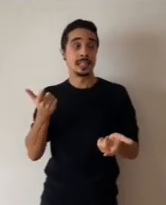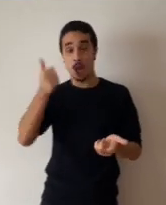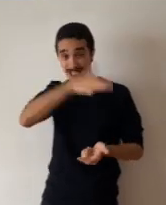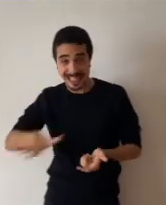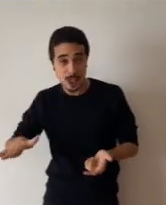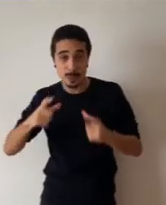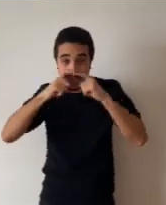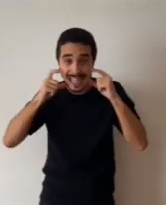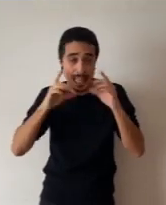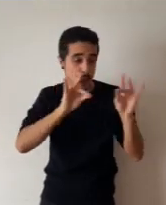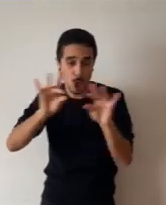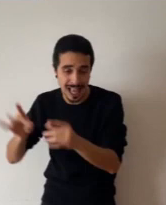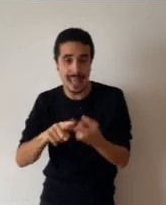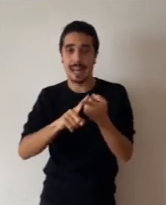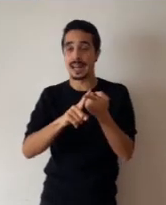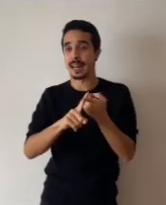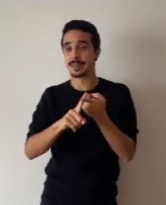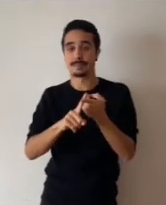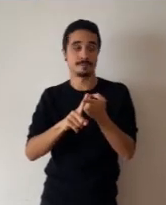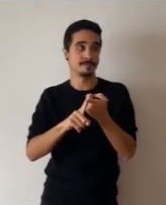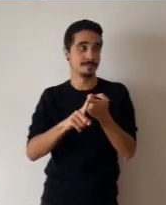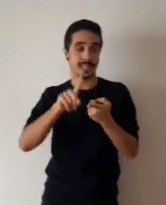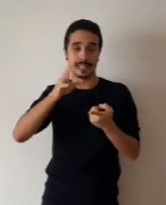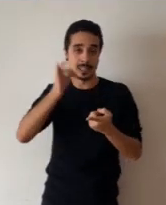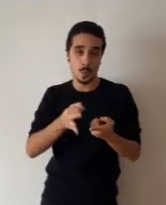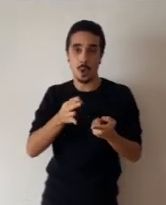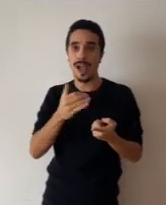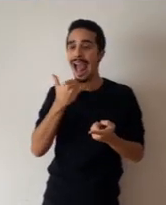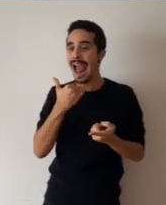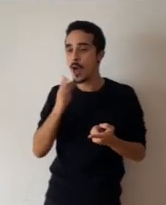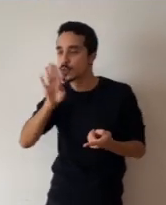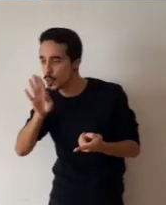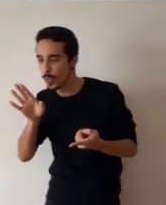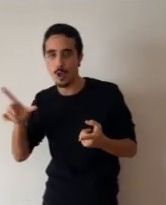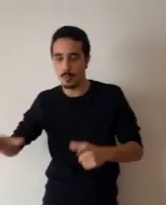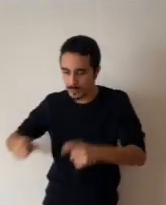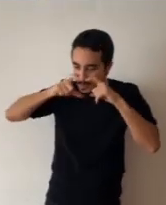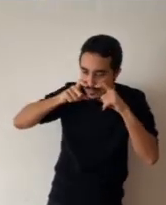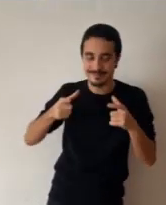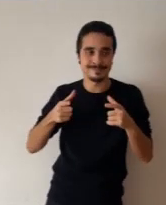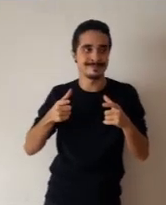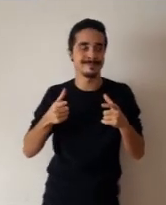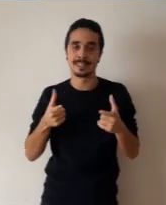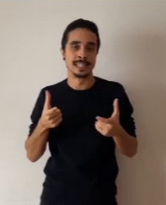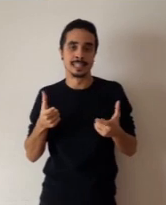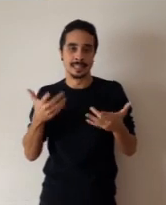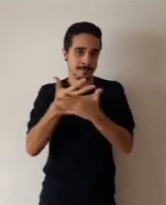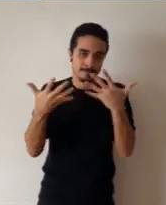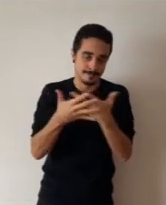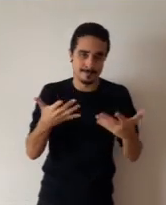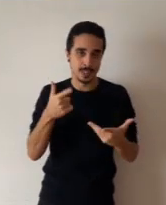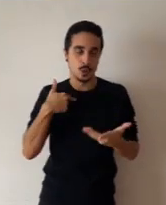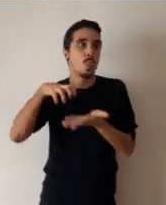niños la mascarilla la van a tocar, la van a tal, van a tocar, van a coger algo que está sucio, se van a poner la mascarilla,